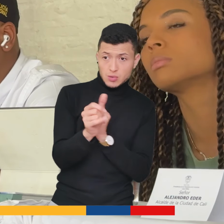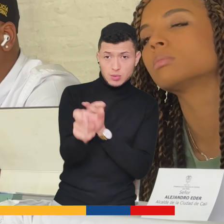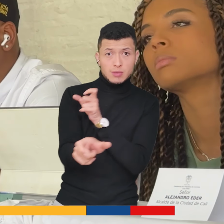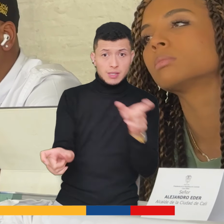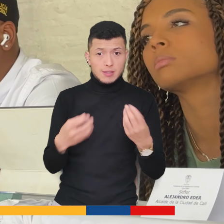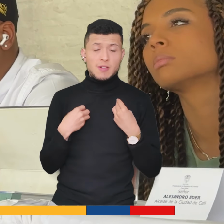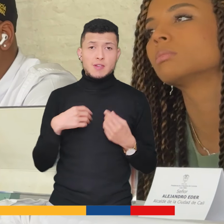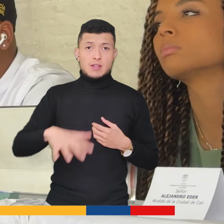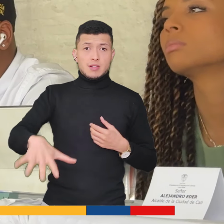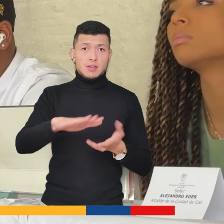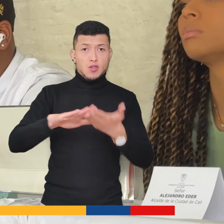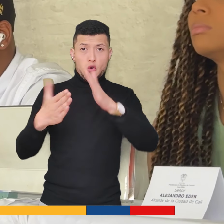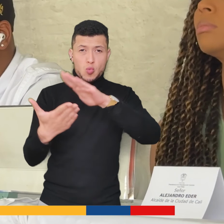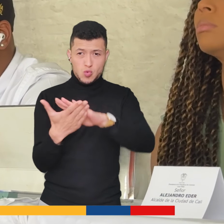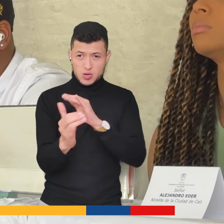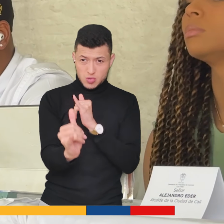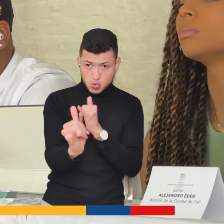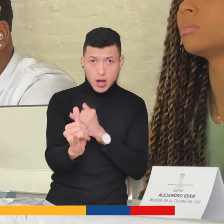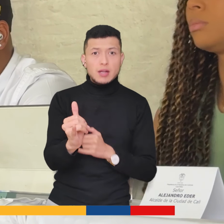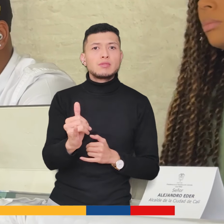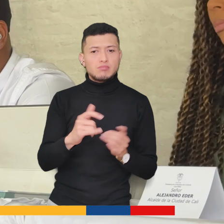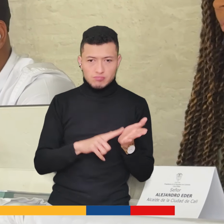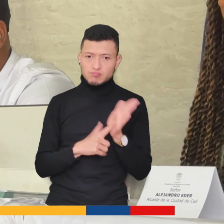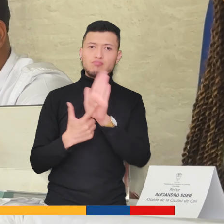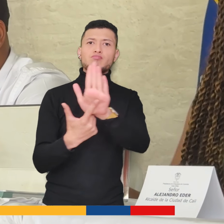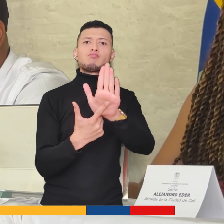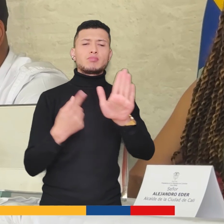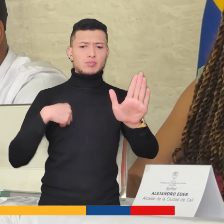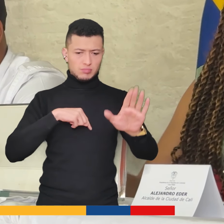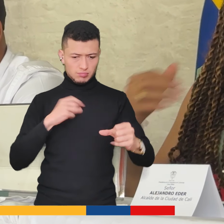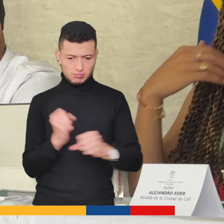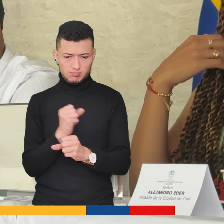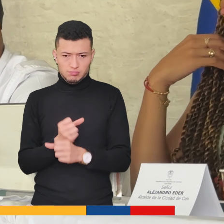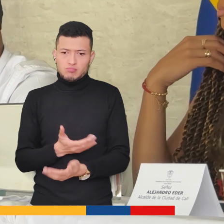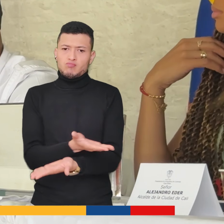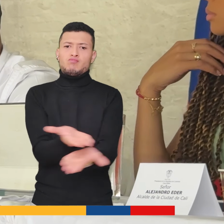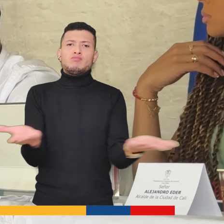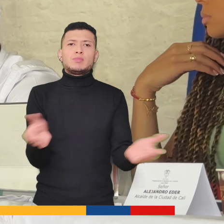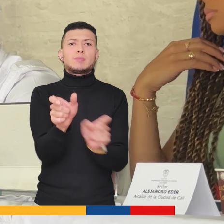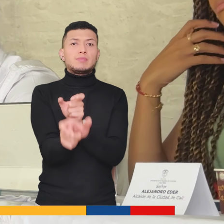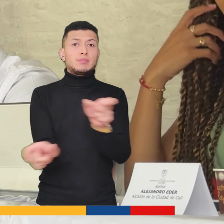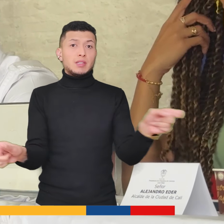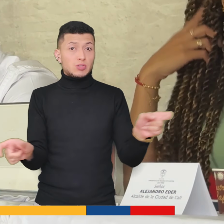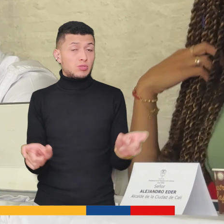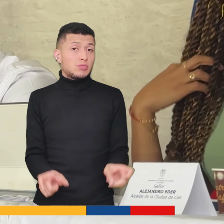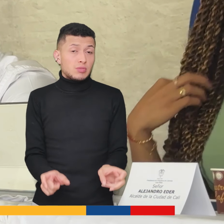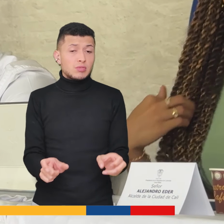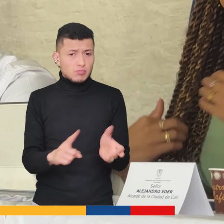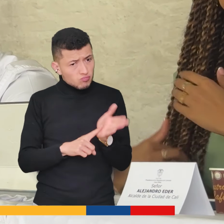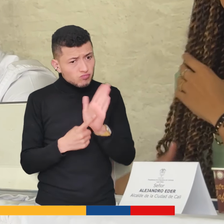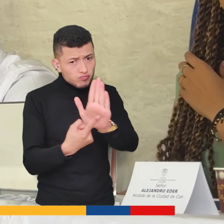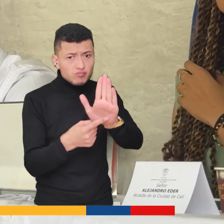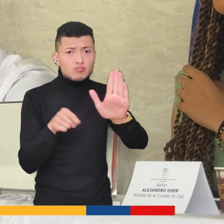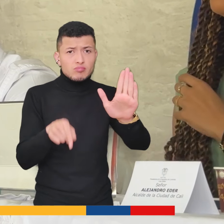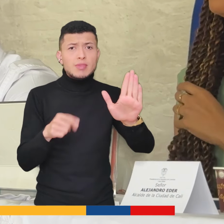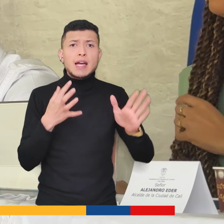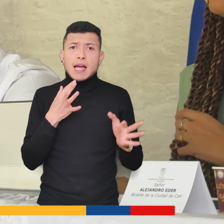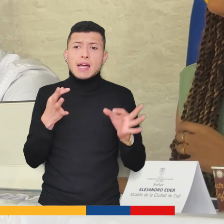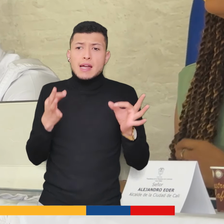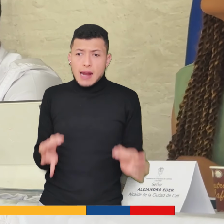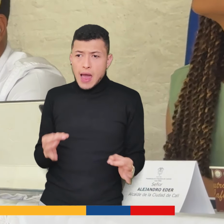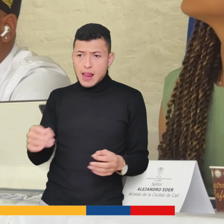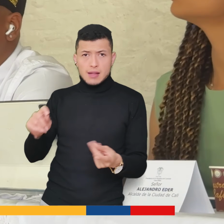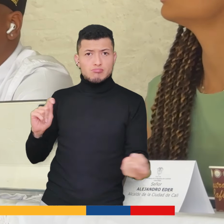propias comunidades, a la gente por la que trabajamos, que si es posible transformar las realidades de